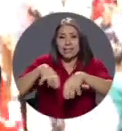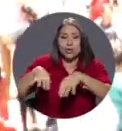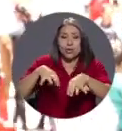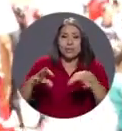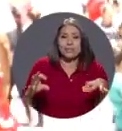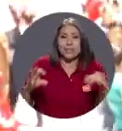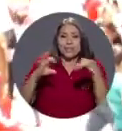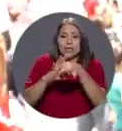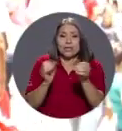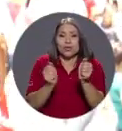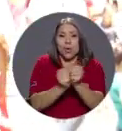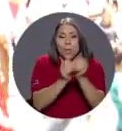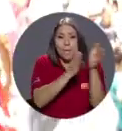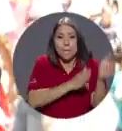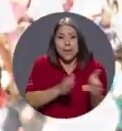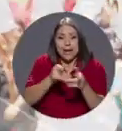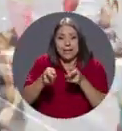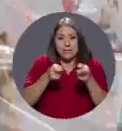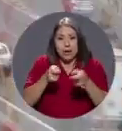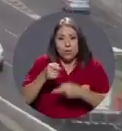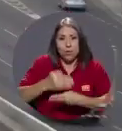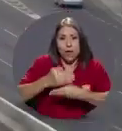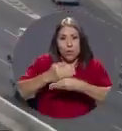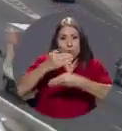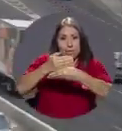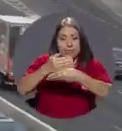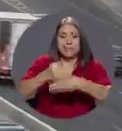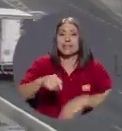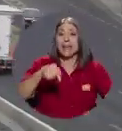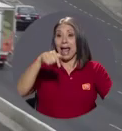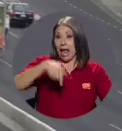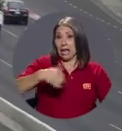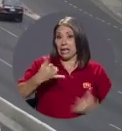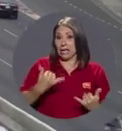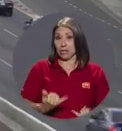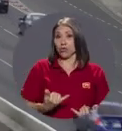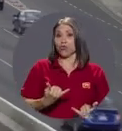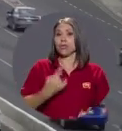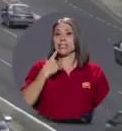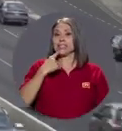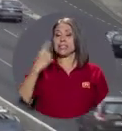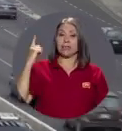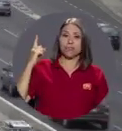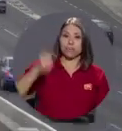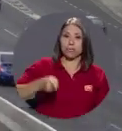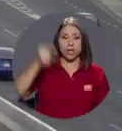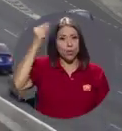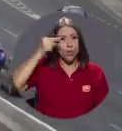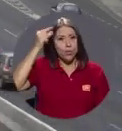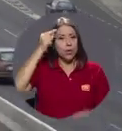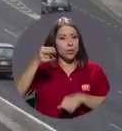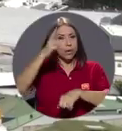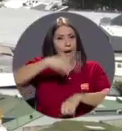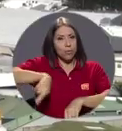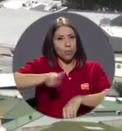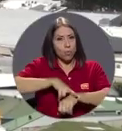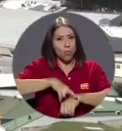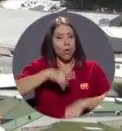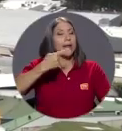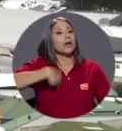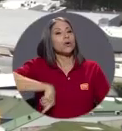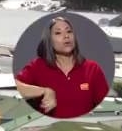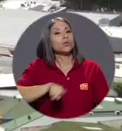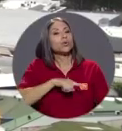con planes reguladores, primero que todo. Esta es una dirección que ha puesto el Gobierno de la República y donde estamos